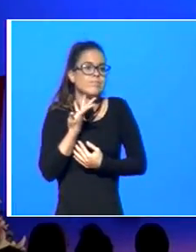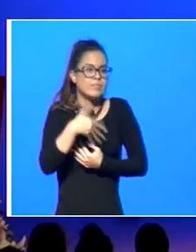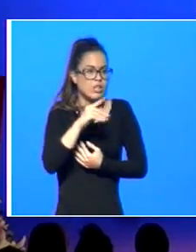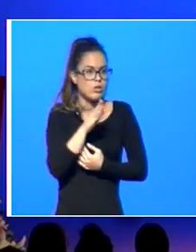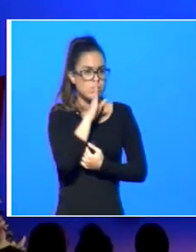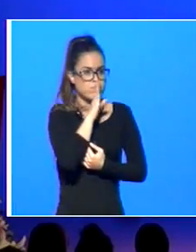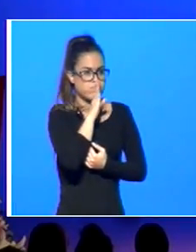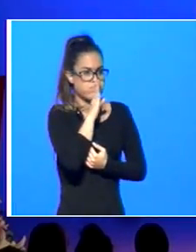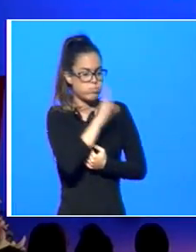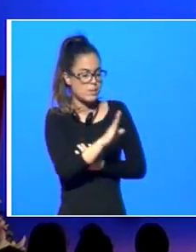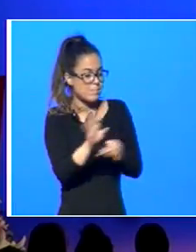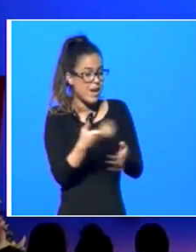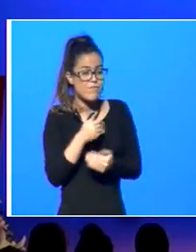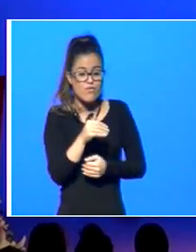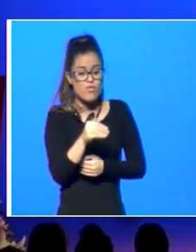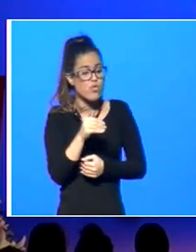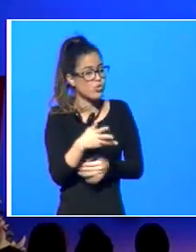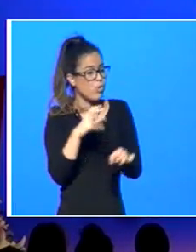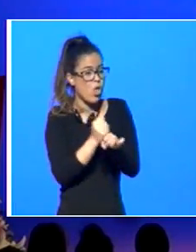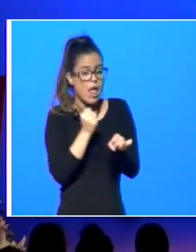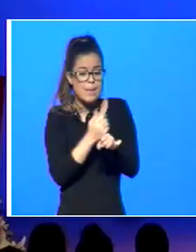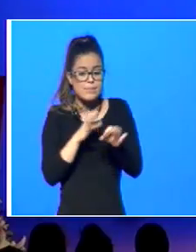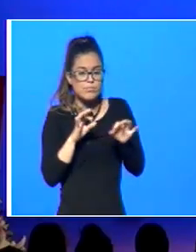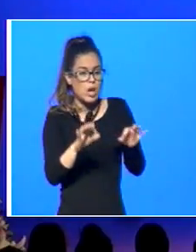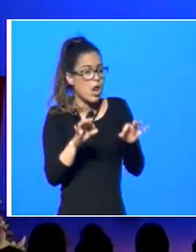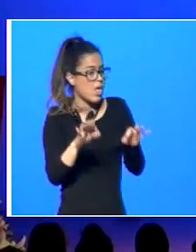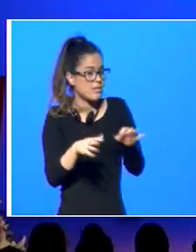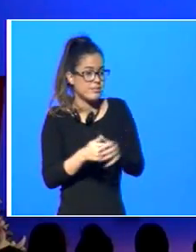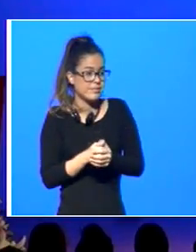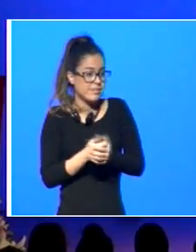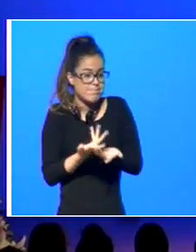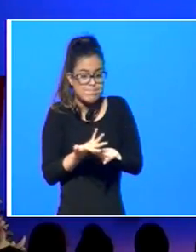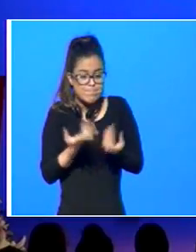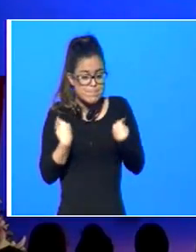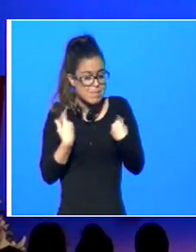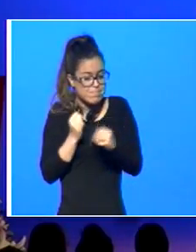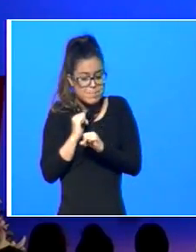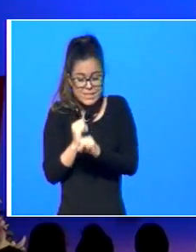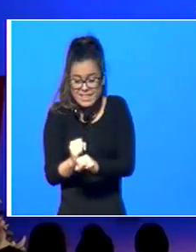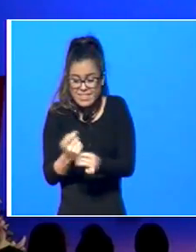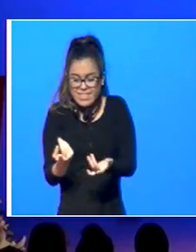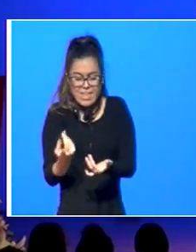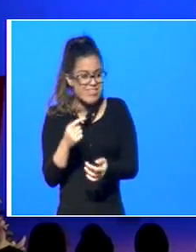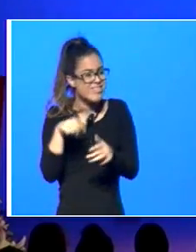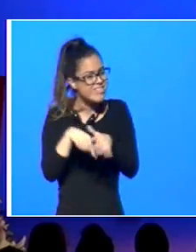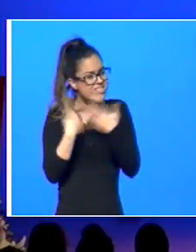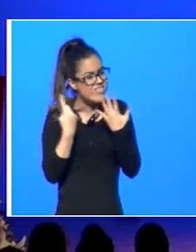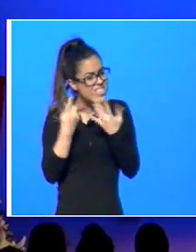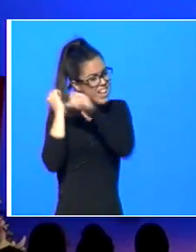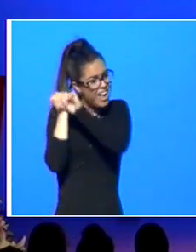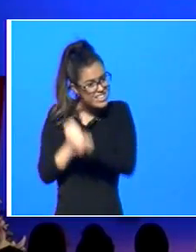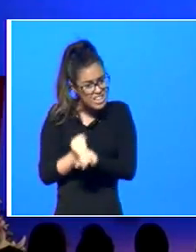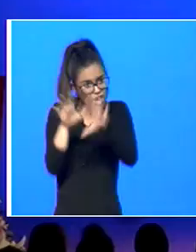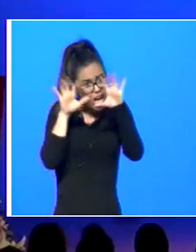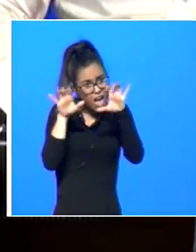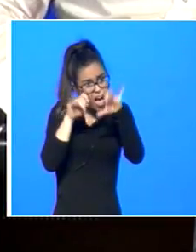su futuro laboral y su vida va a depender de todo eso, ¿eh? De esos 16 años dependen luego muchas otras cosas y se